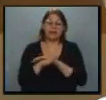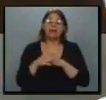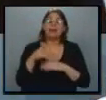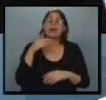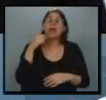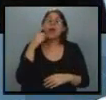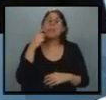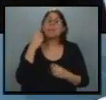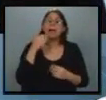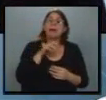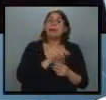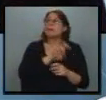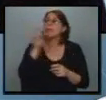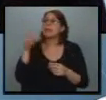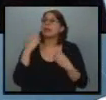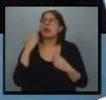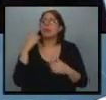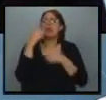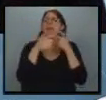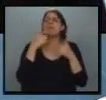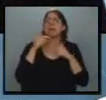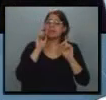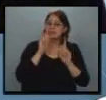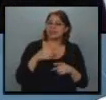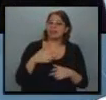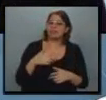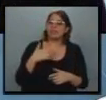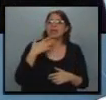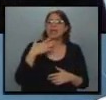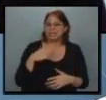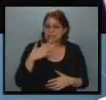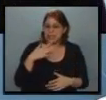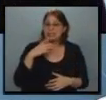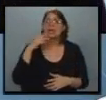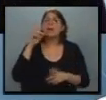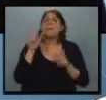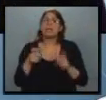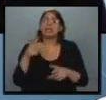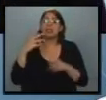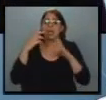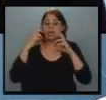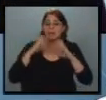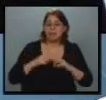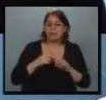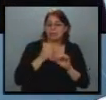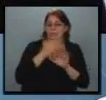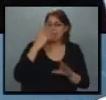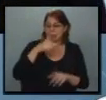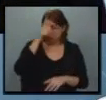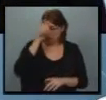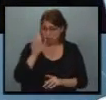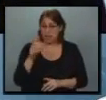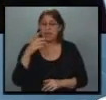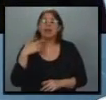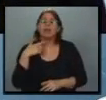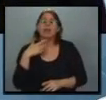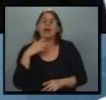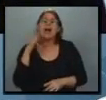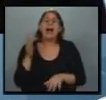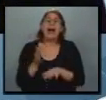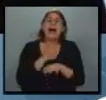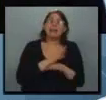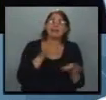torpeza para salir, para disparar, también les da a entender a los investigadores policiales que no estuvo este robo